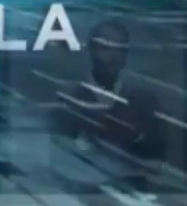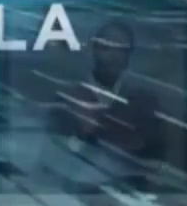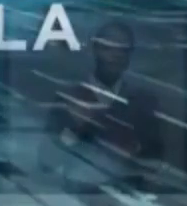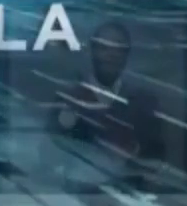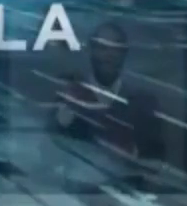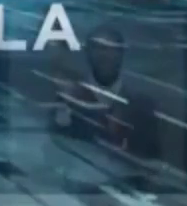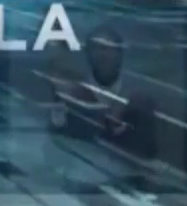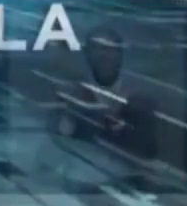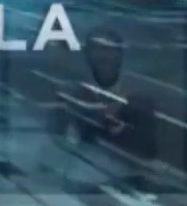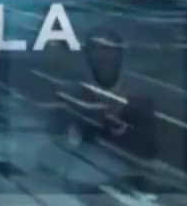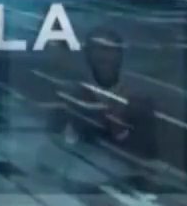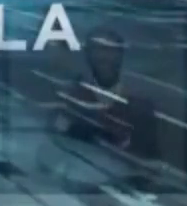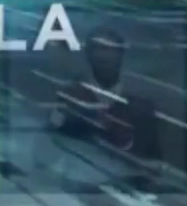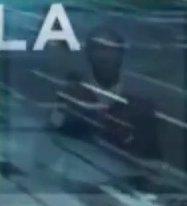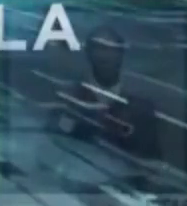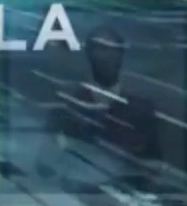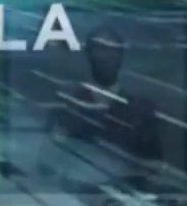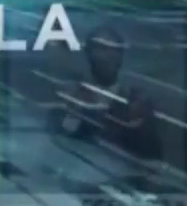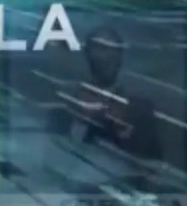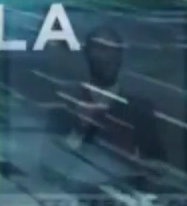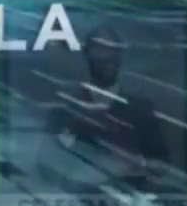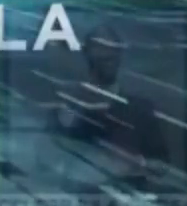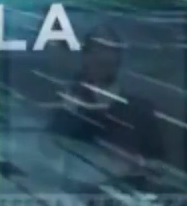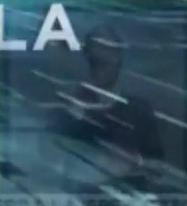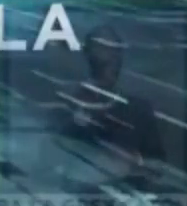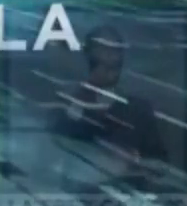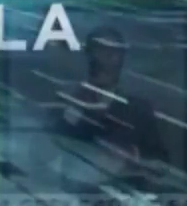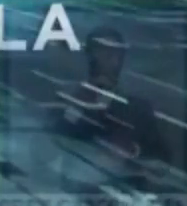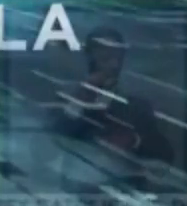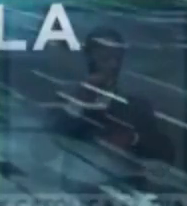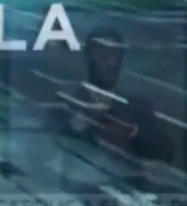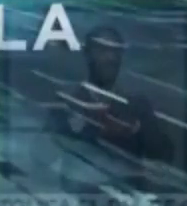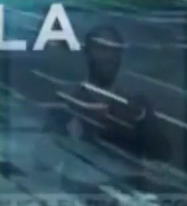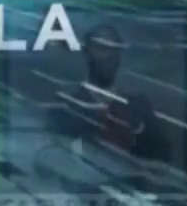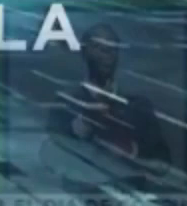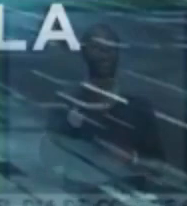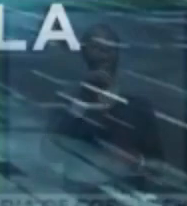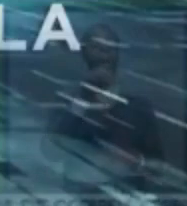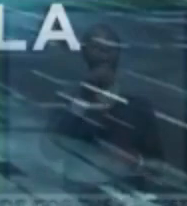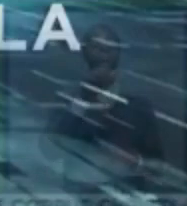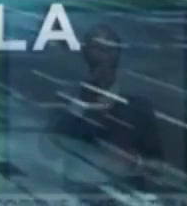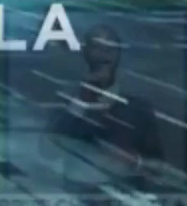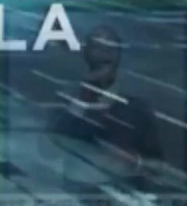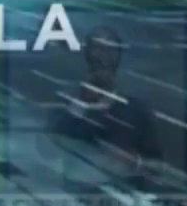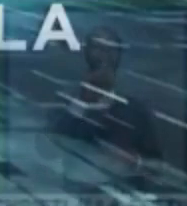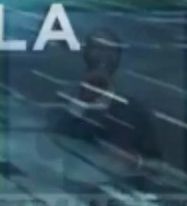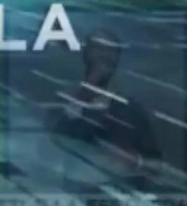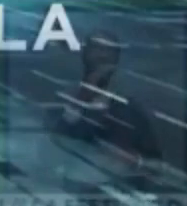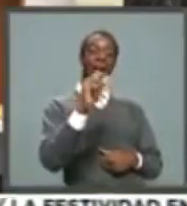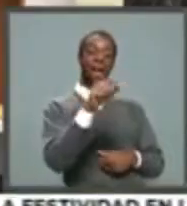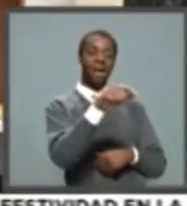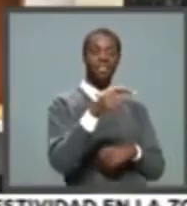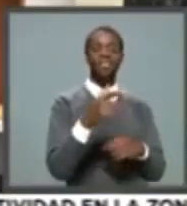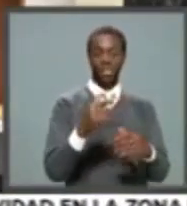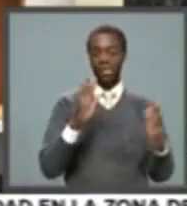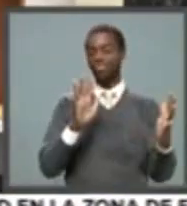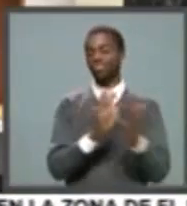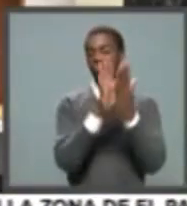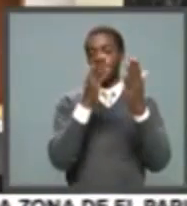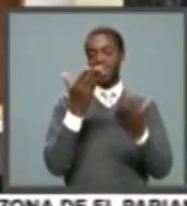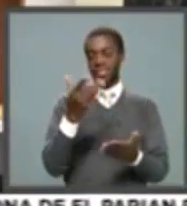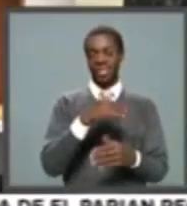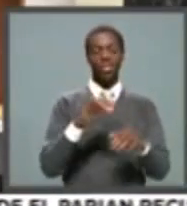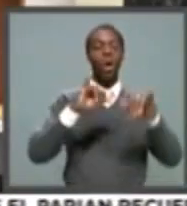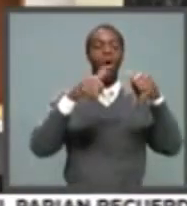es importante. Este fin de semana contra Martinique, o sea, contra Martinica. Así las cosas, por supuesto, en la